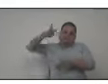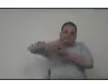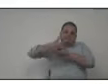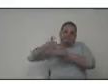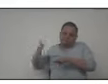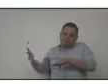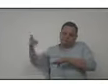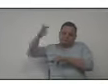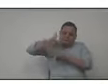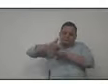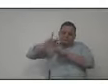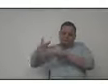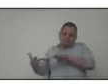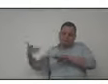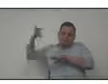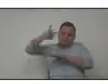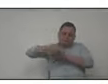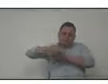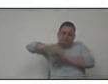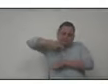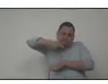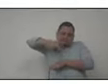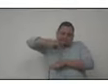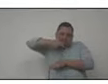están en este momento